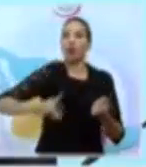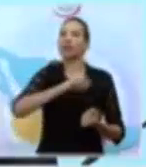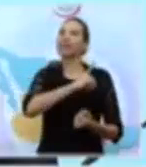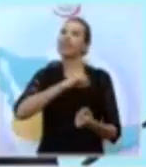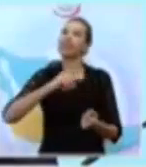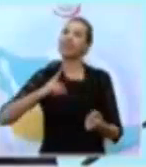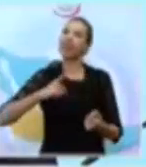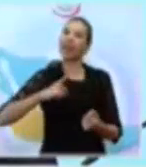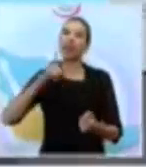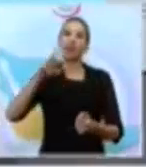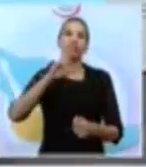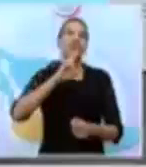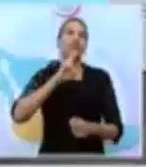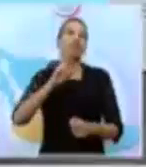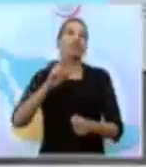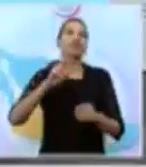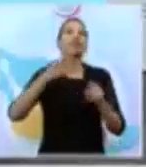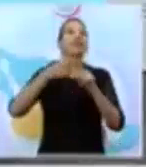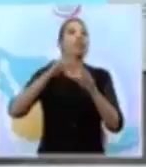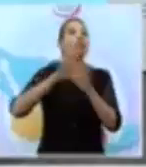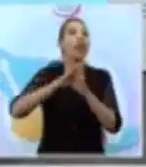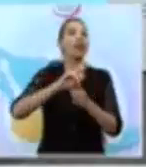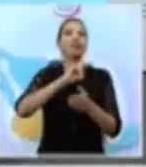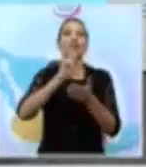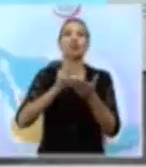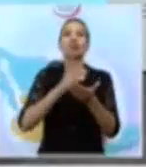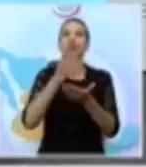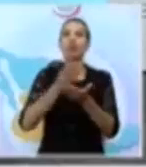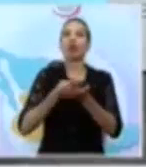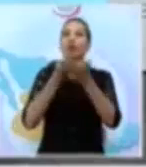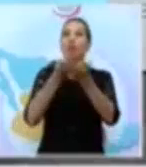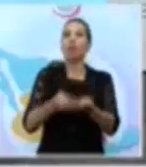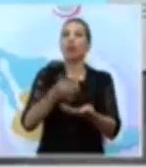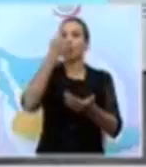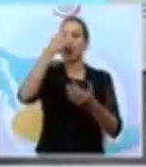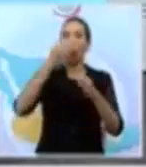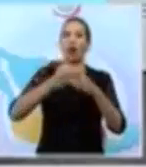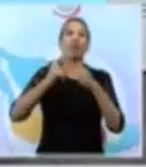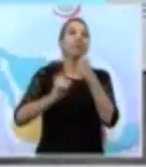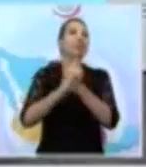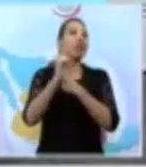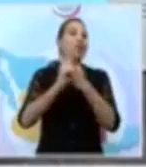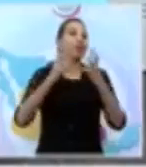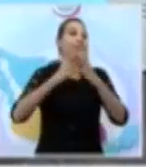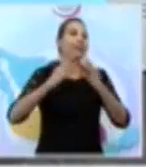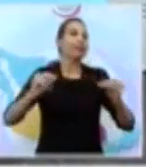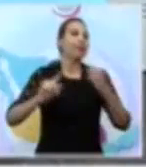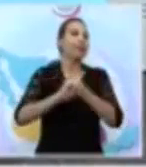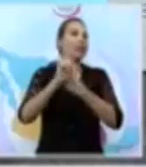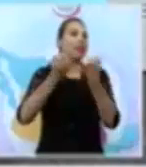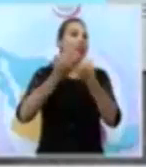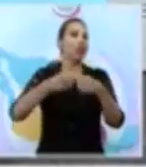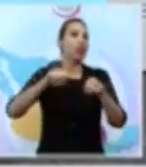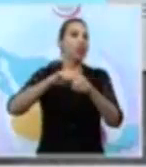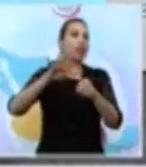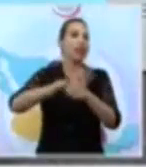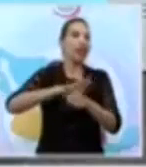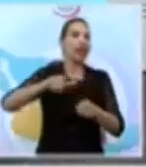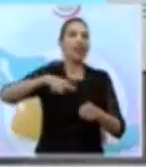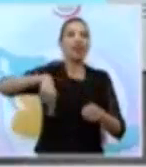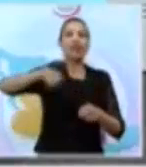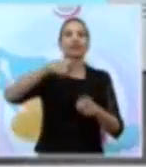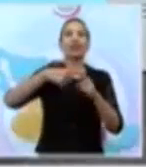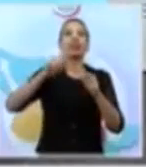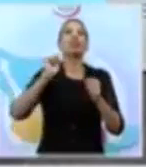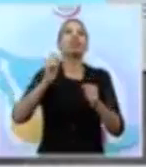responder con propuestas para enfrentar este momento social y político y